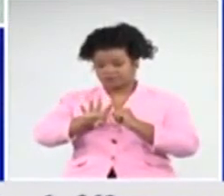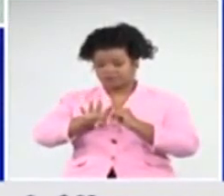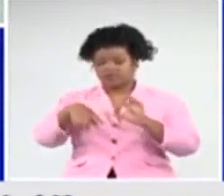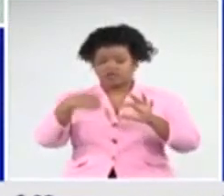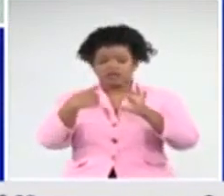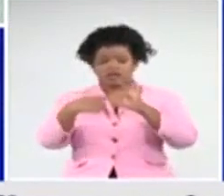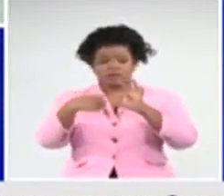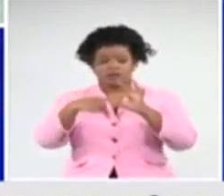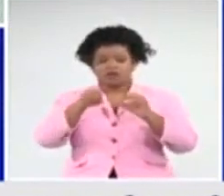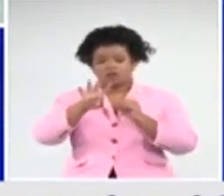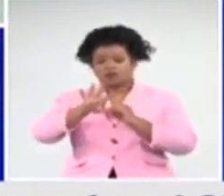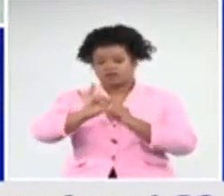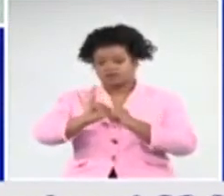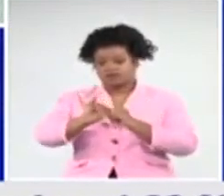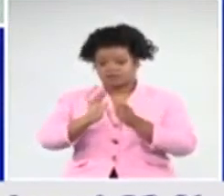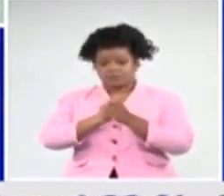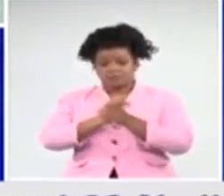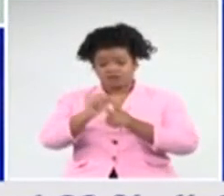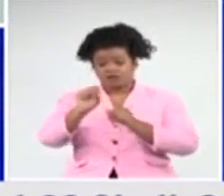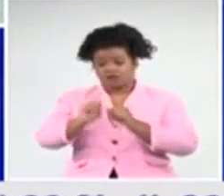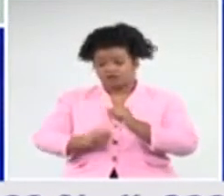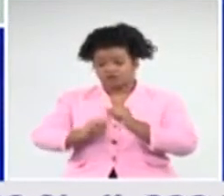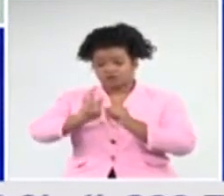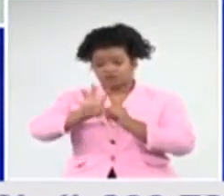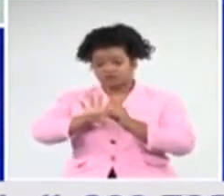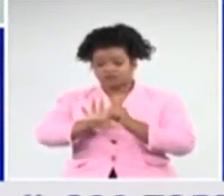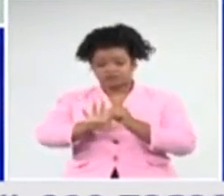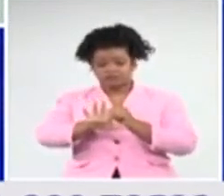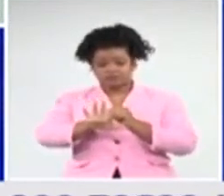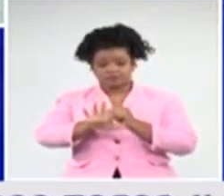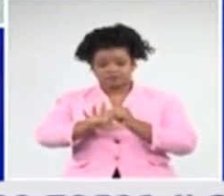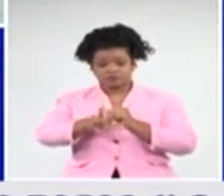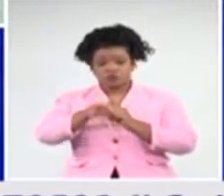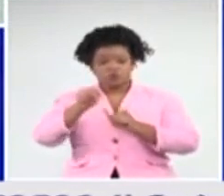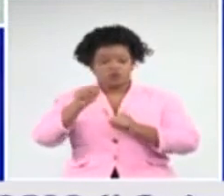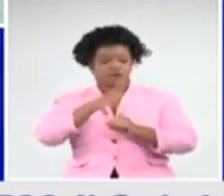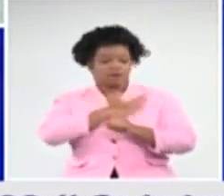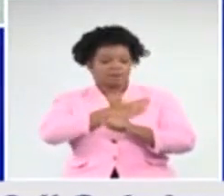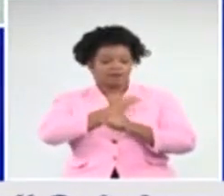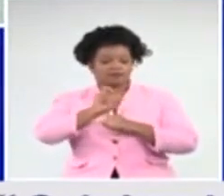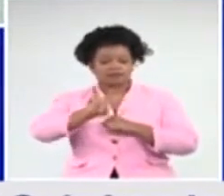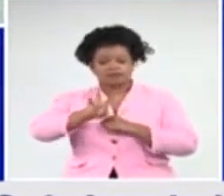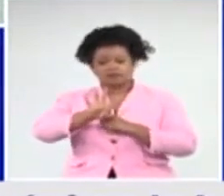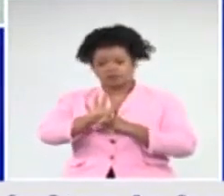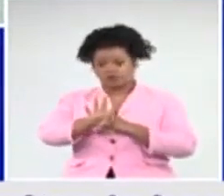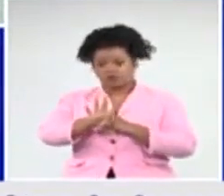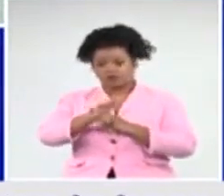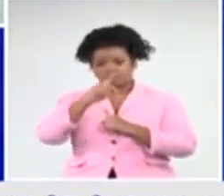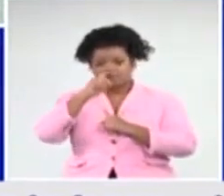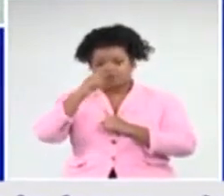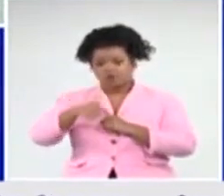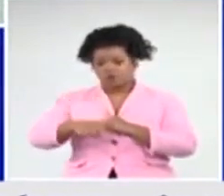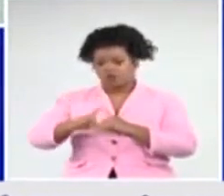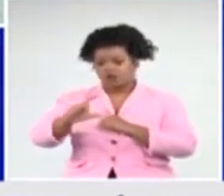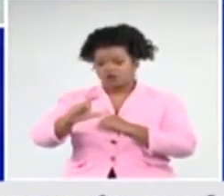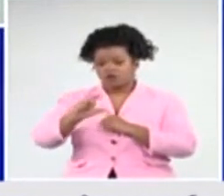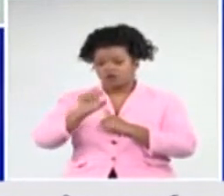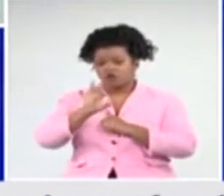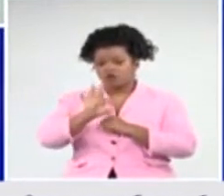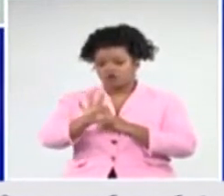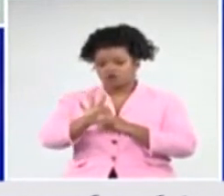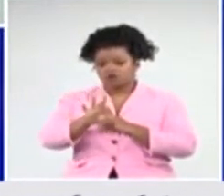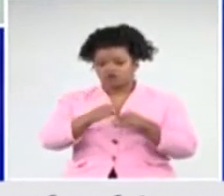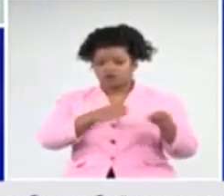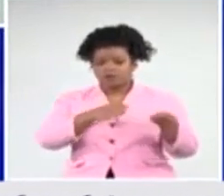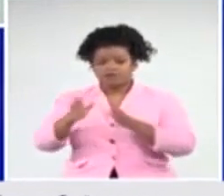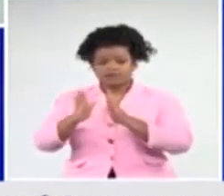47, Melena del Sur 35, Nueva Paz 34, Bejucal 8 y Santa Cruz del